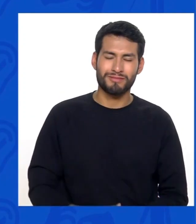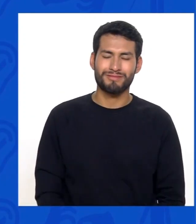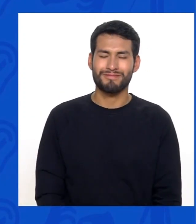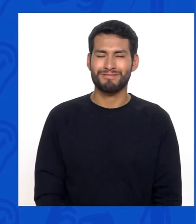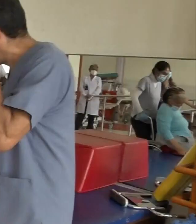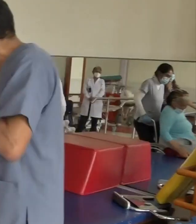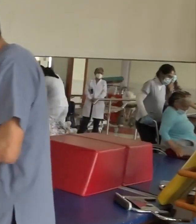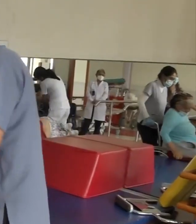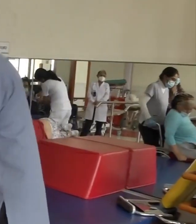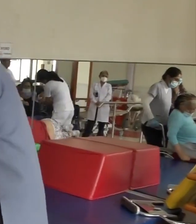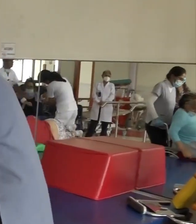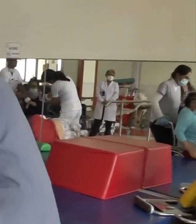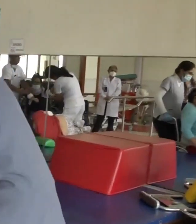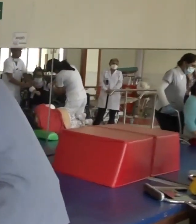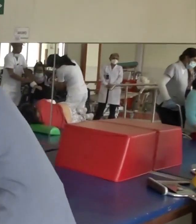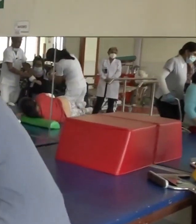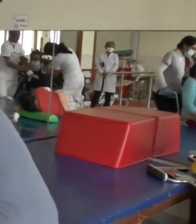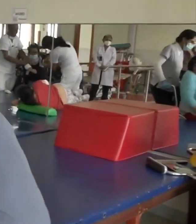localidades.